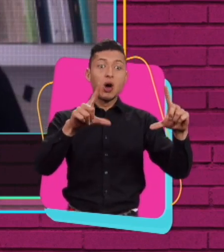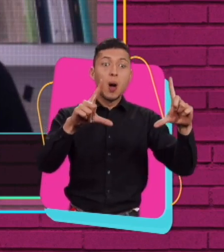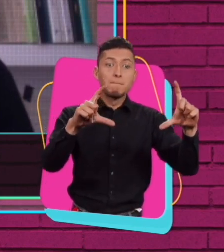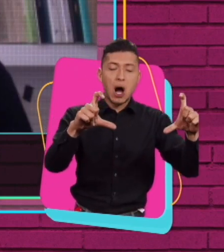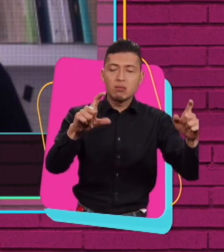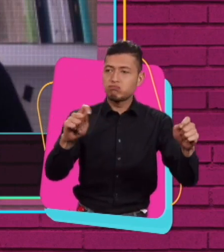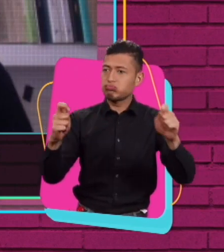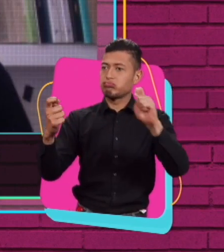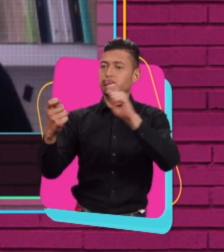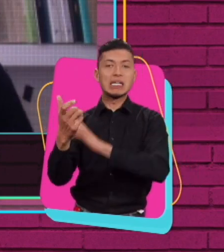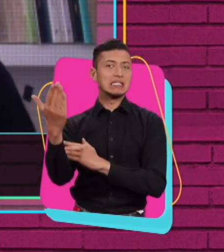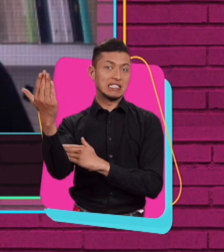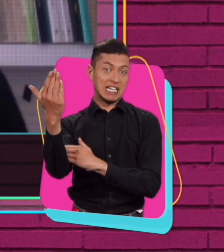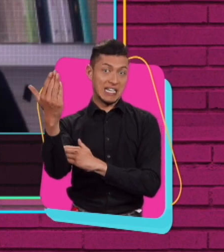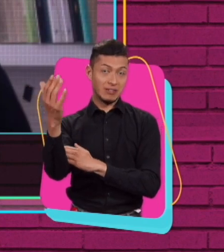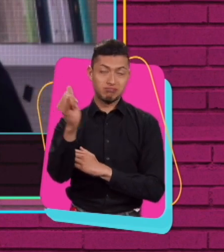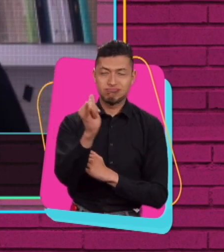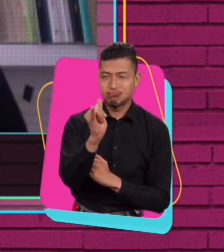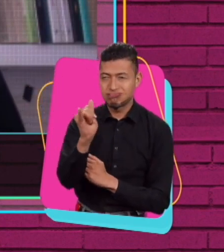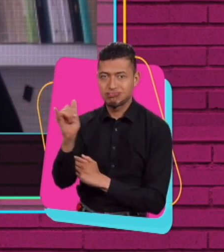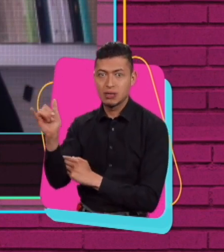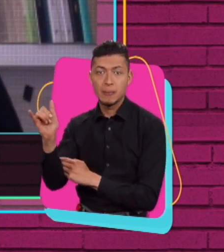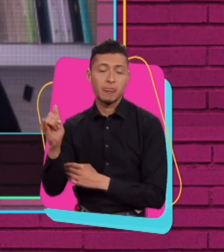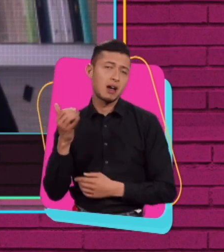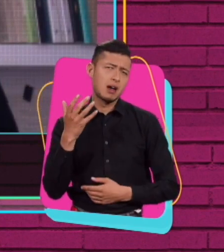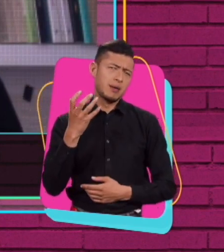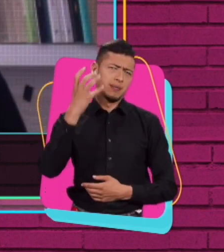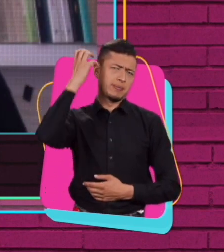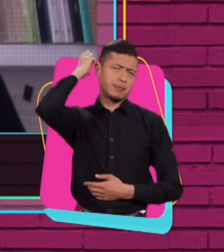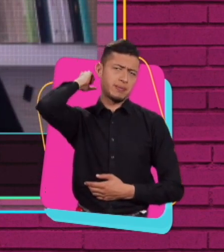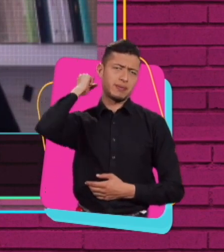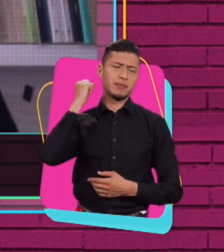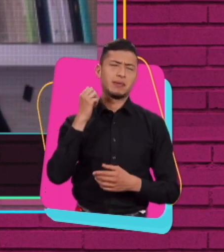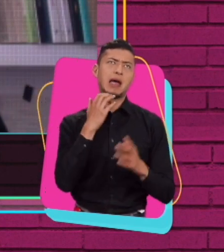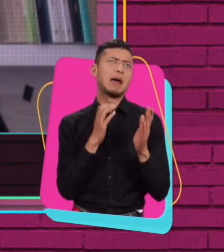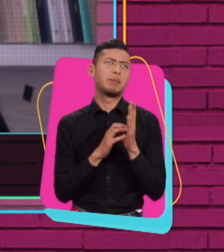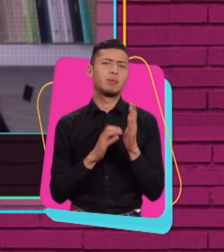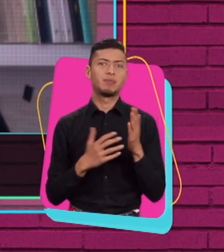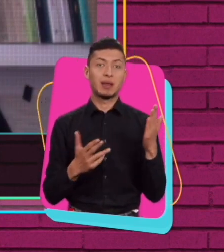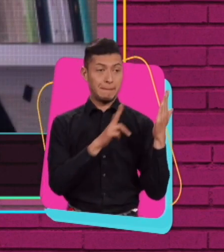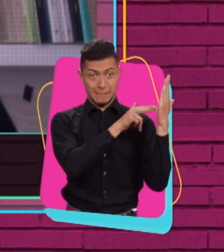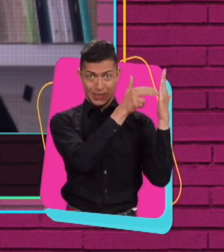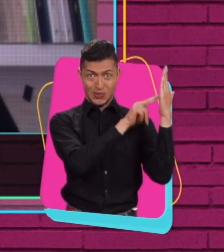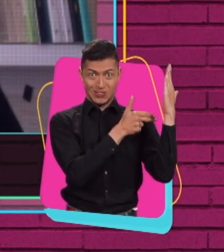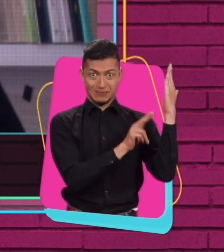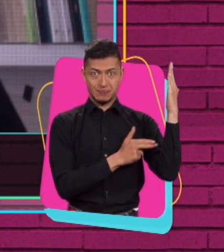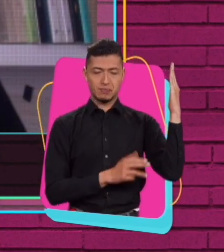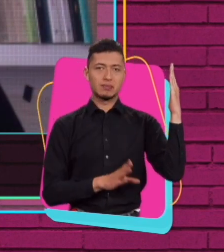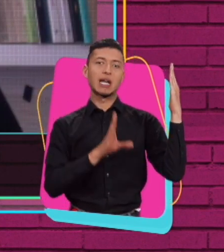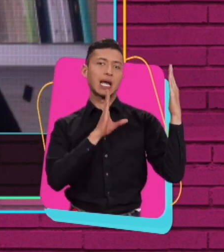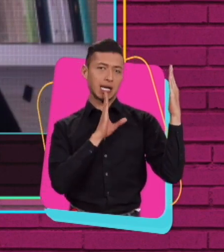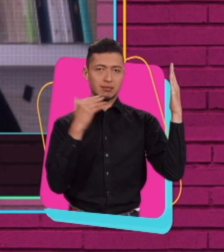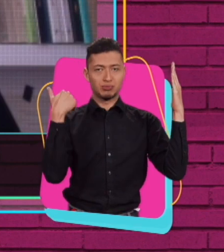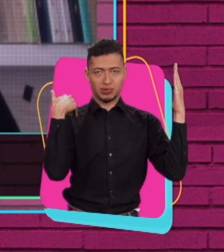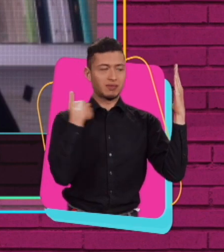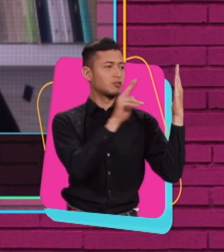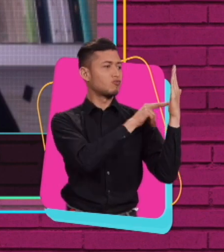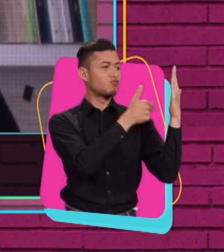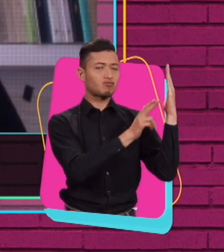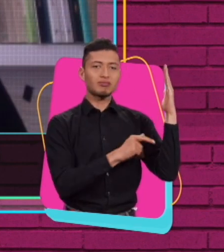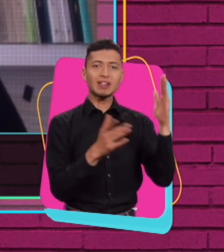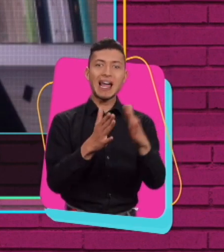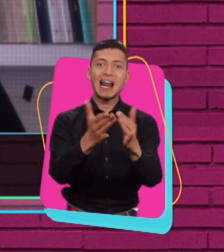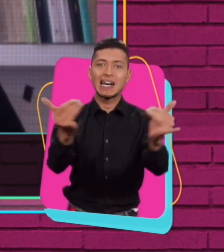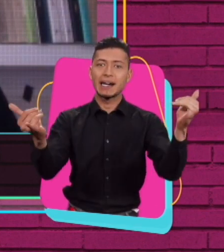y por ende de la foto a la cinematografía. Entonces en el pasado, digamos, los pintores